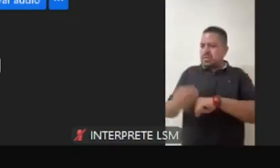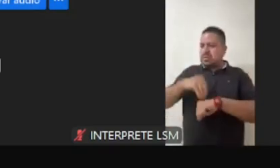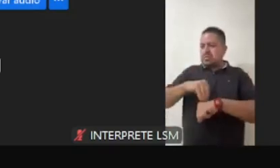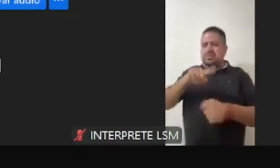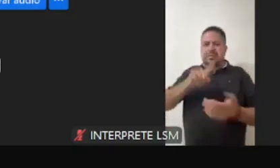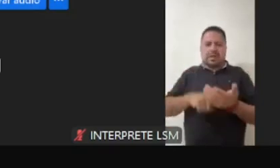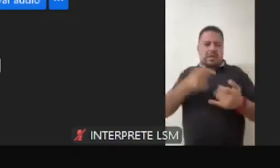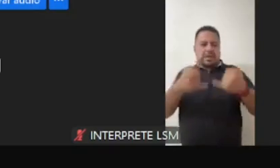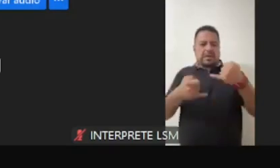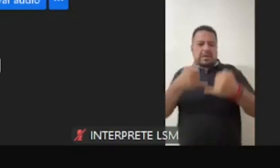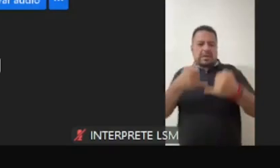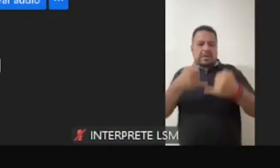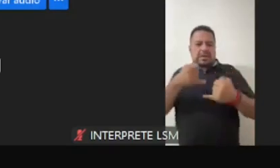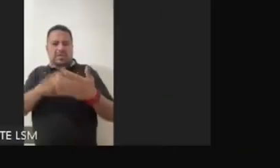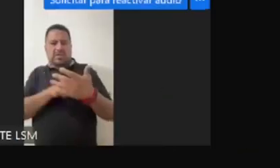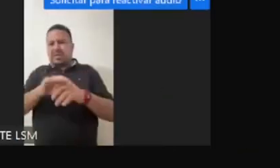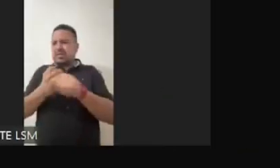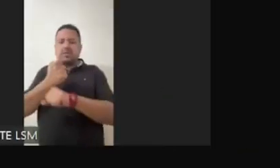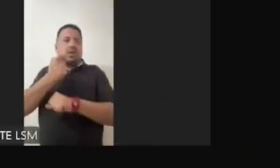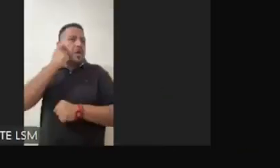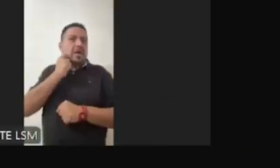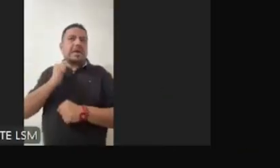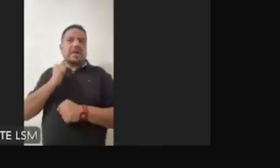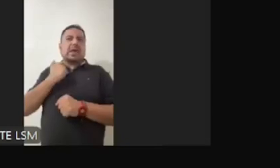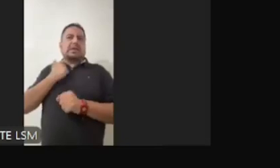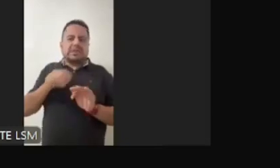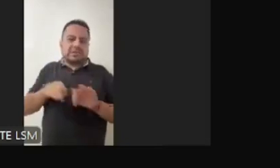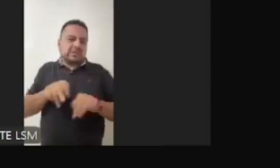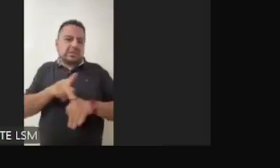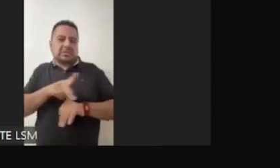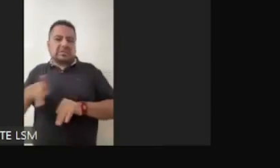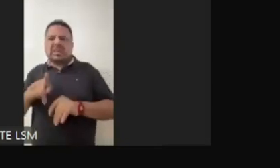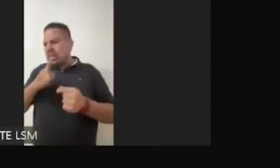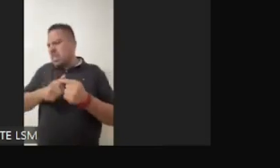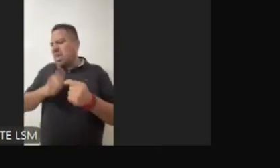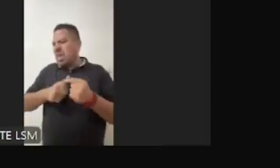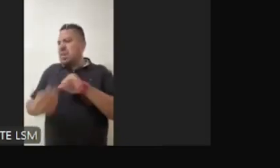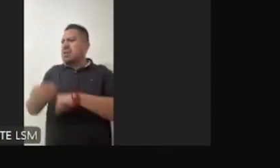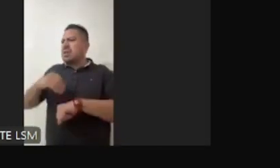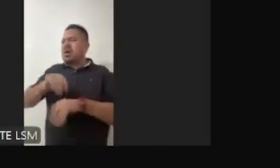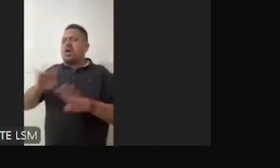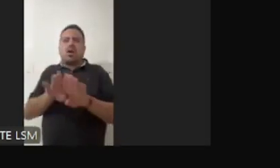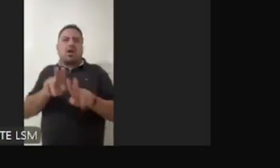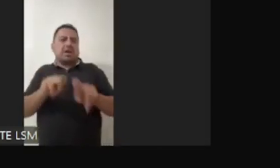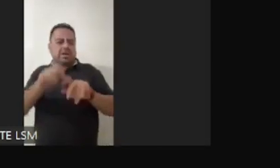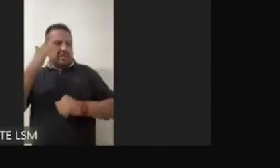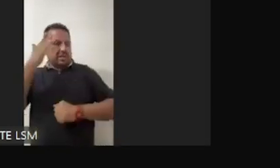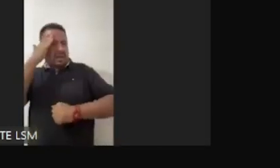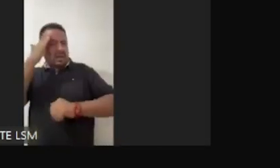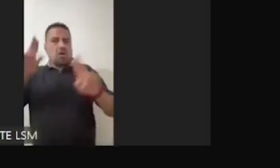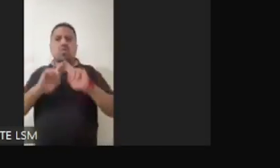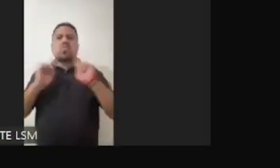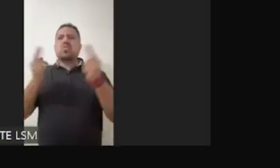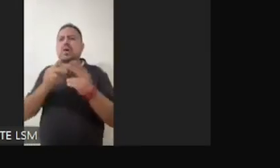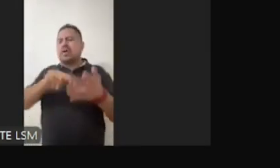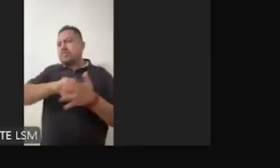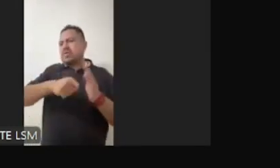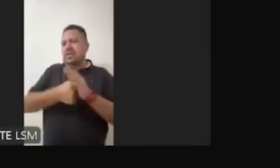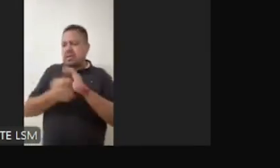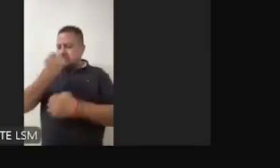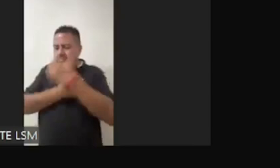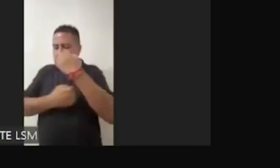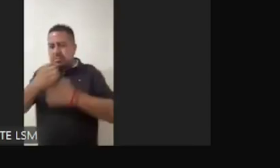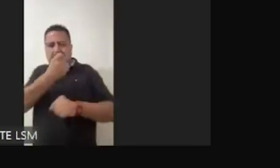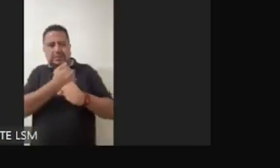tribunal electoral del Estado de Guerrero y extrabajadores quienes fungieron con la categoría de titular de la unidad de técnica de evaluación